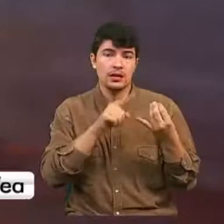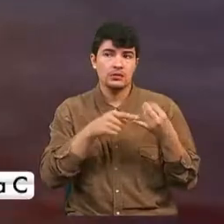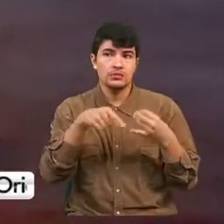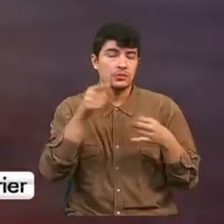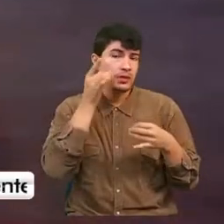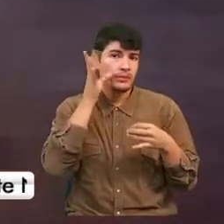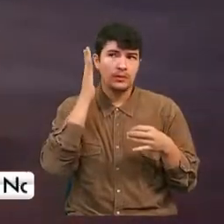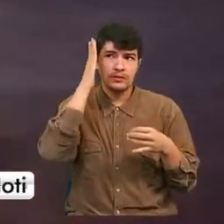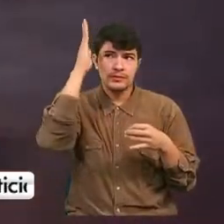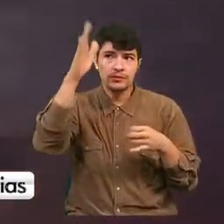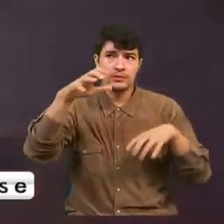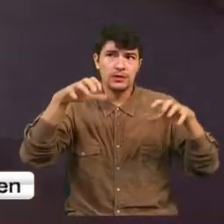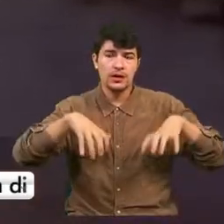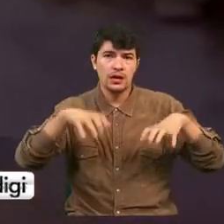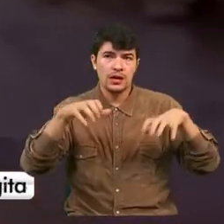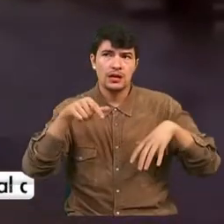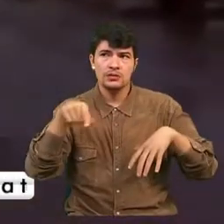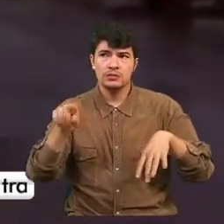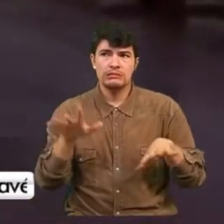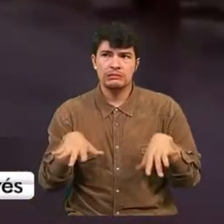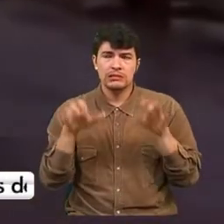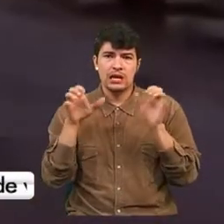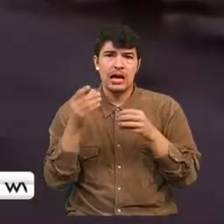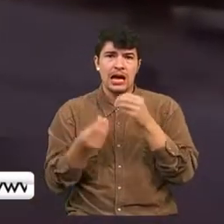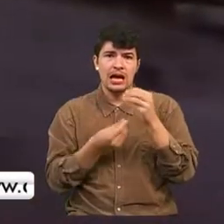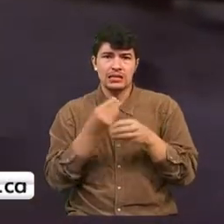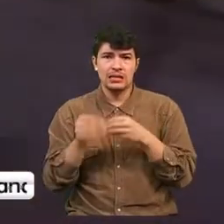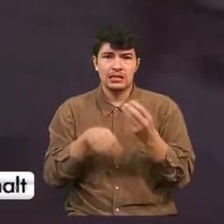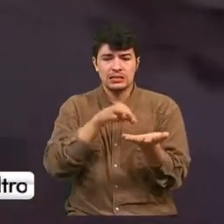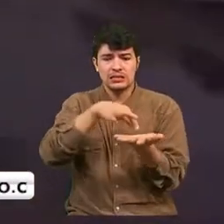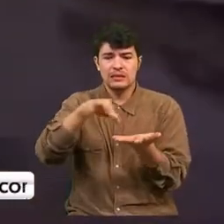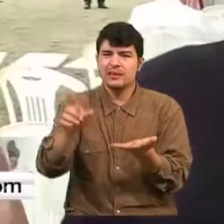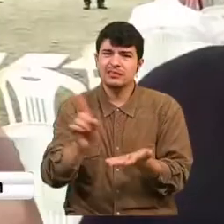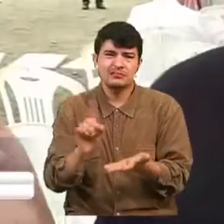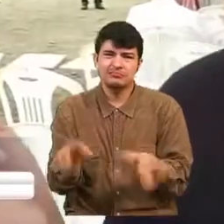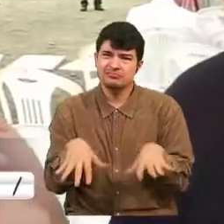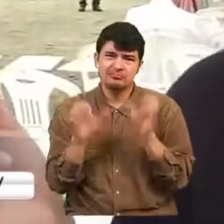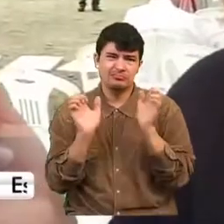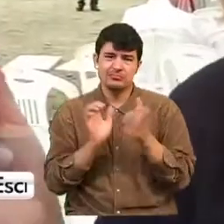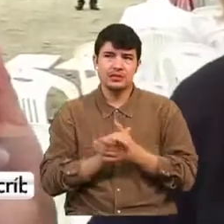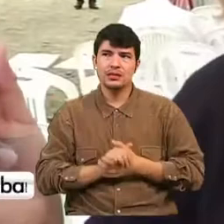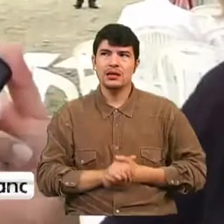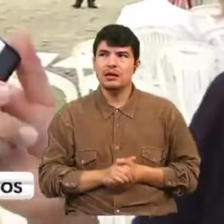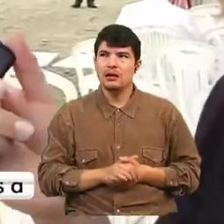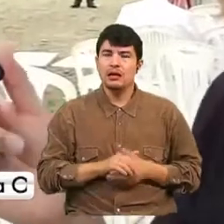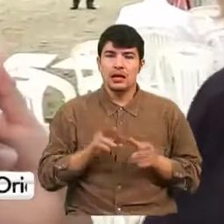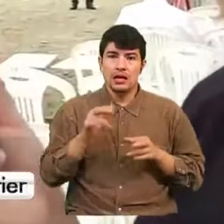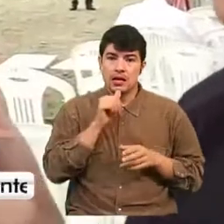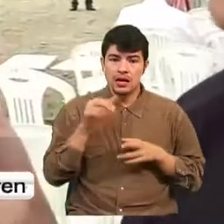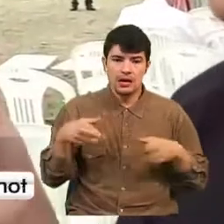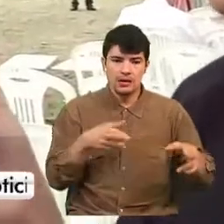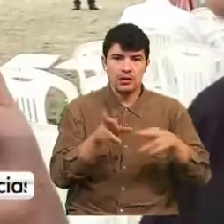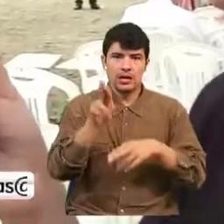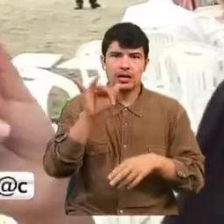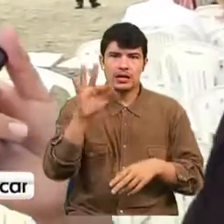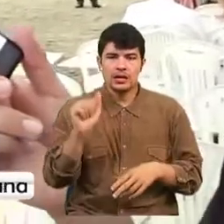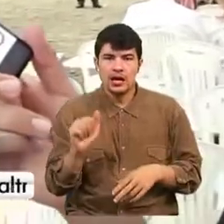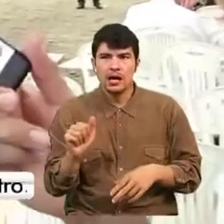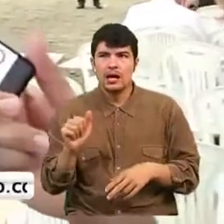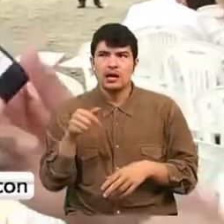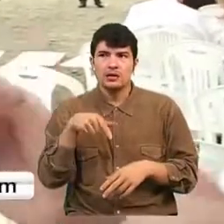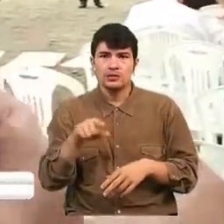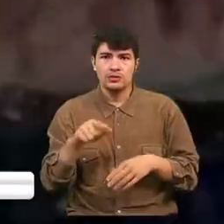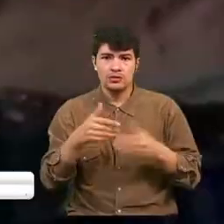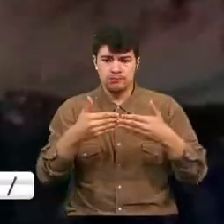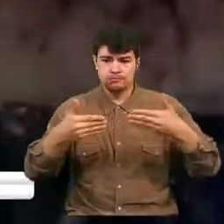y se han abstenido muchos a realizar sus siembras. El río grita, el dique que era el que